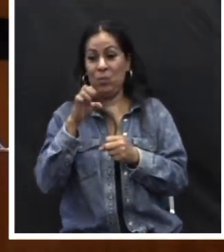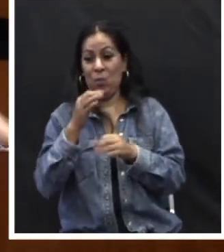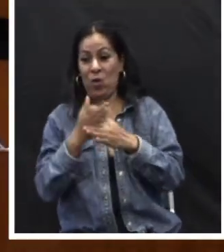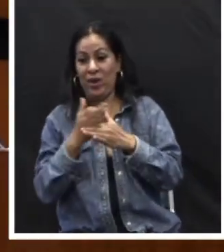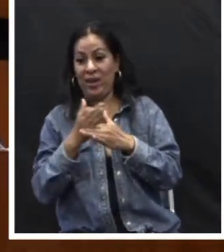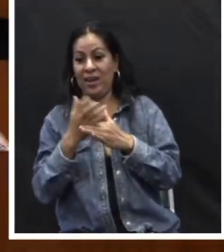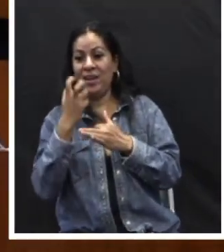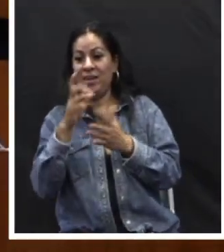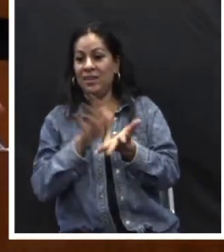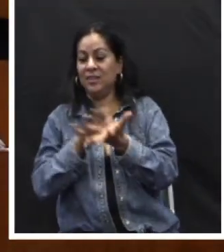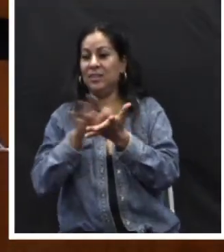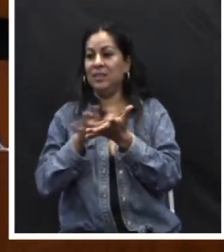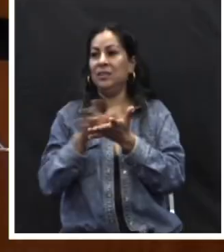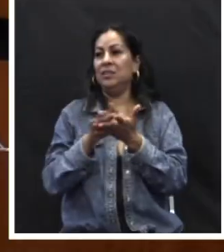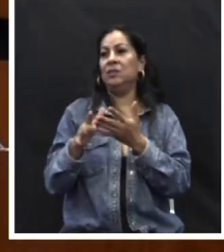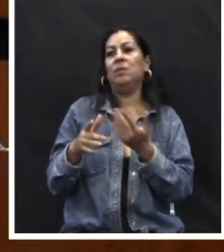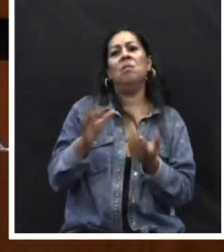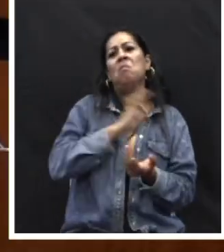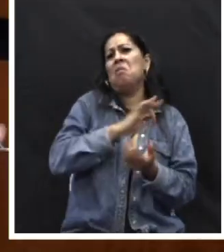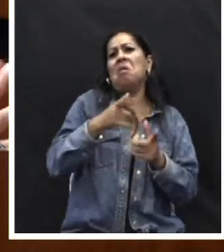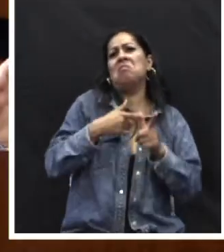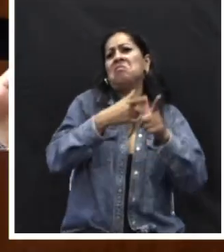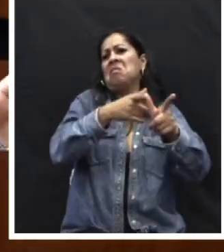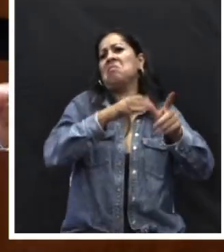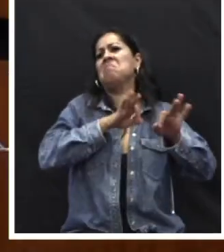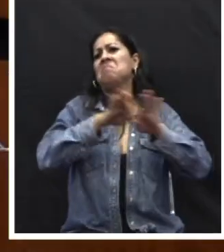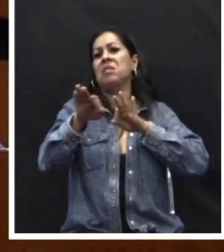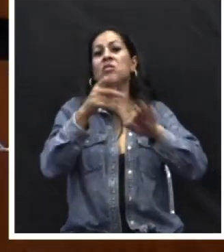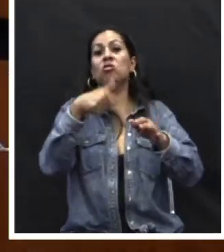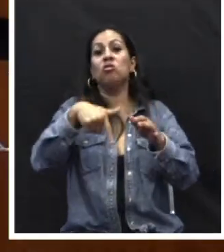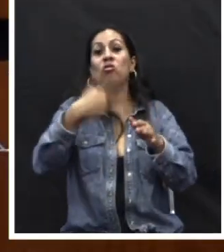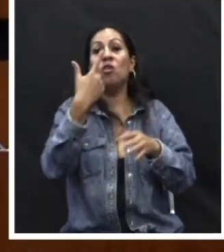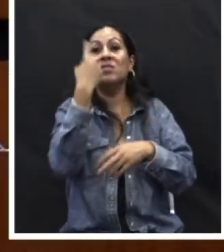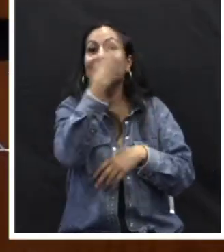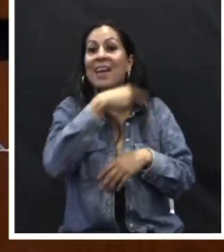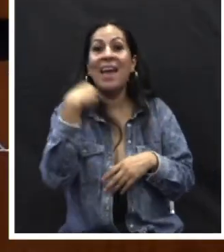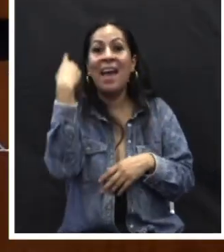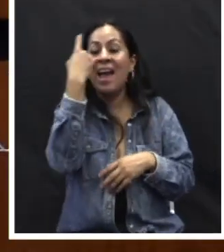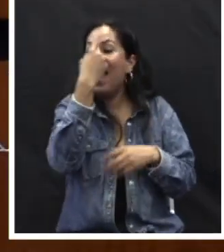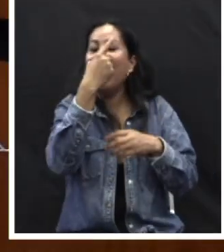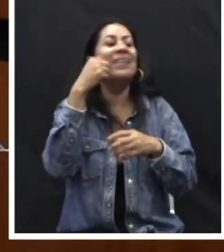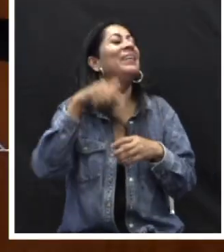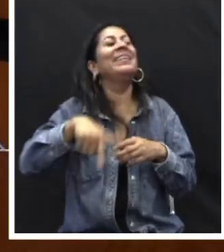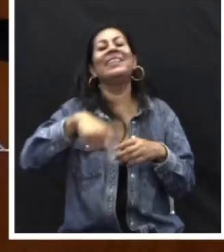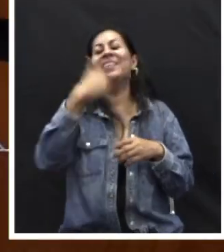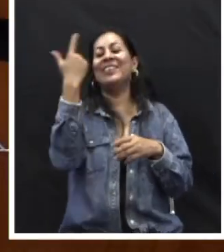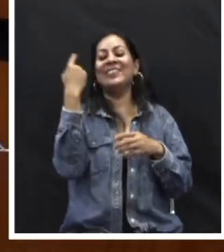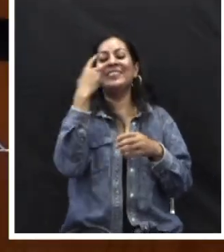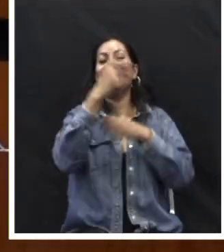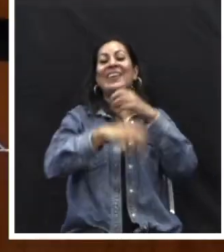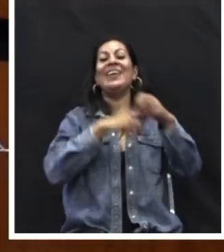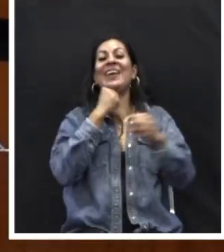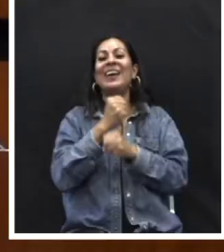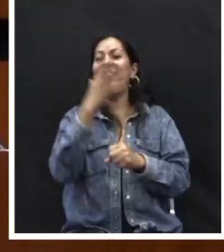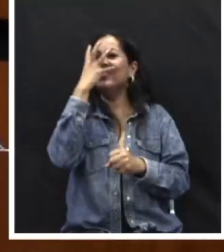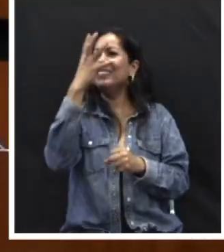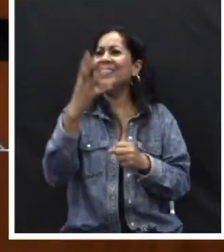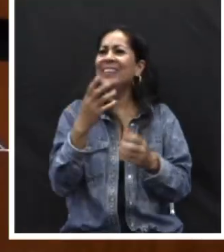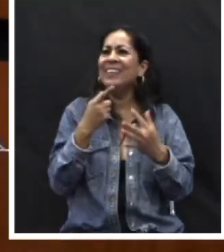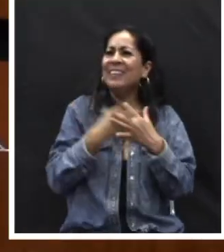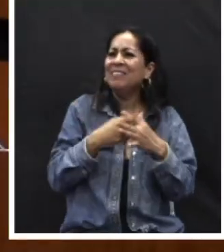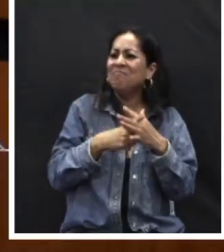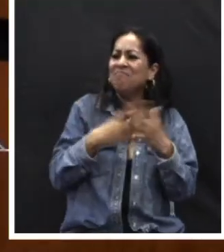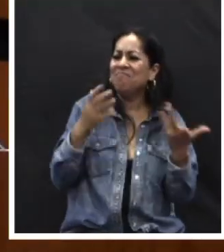respaldo le ha garantizado impunidad total. En 12 años, ni una sola auditoría seria, ni un